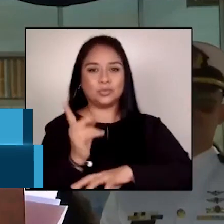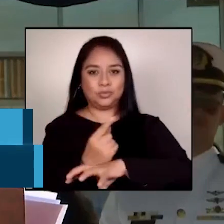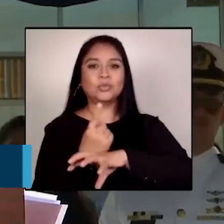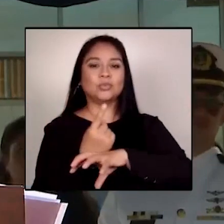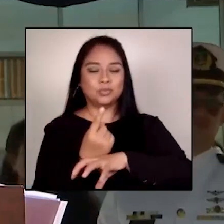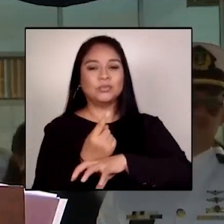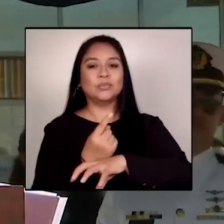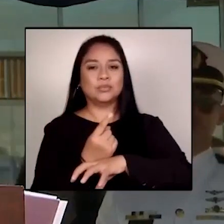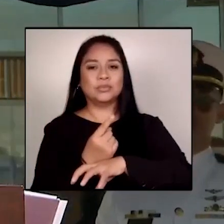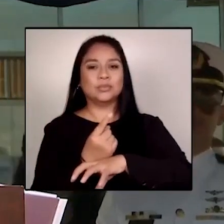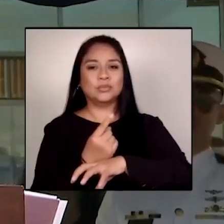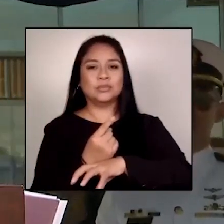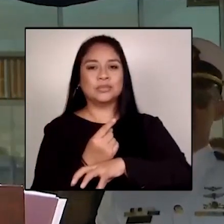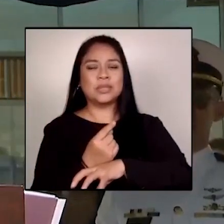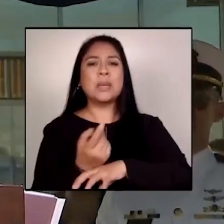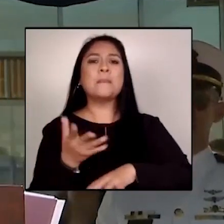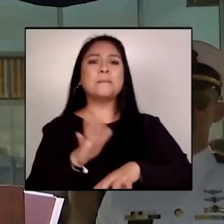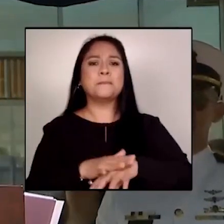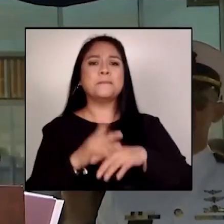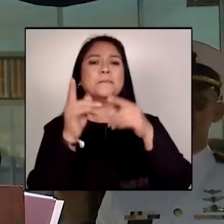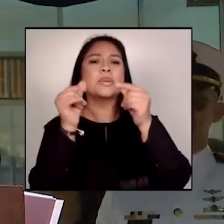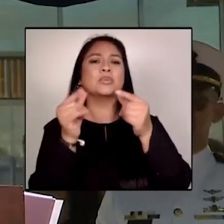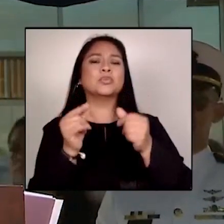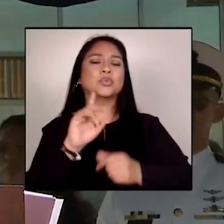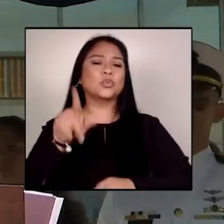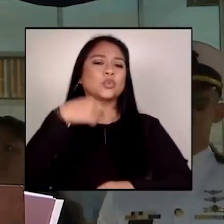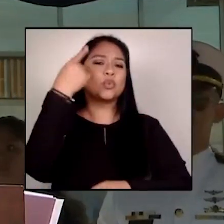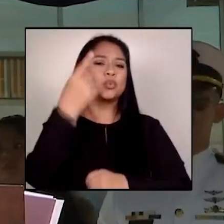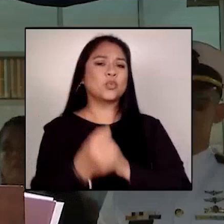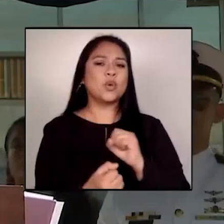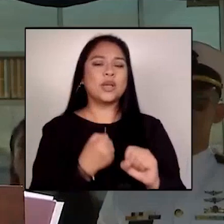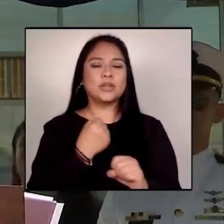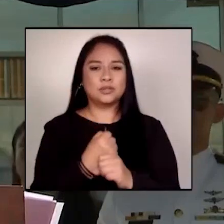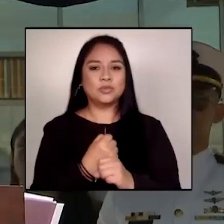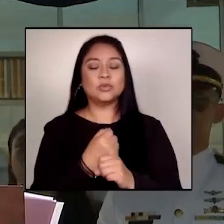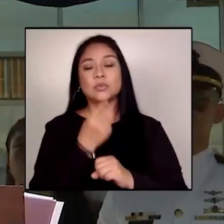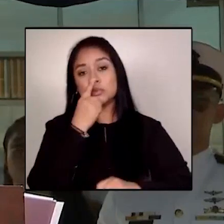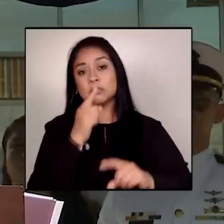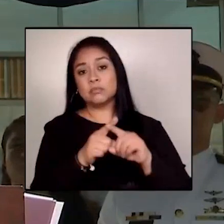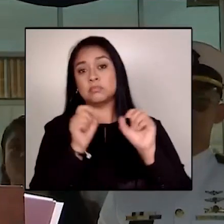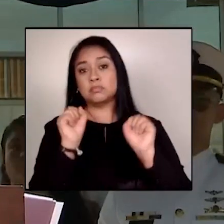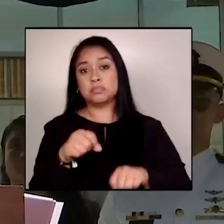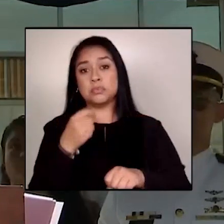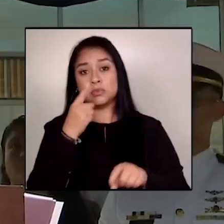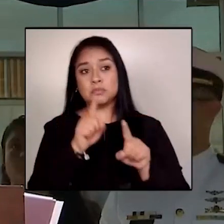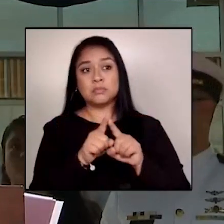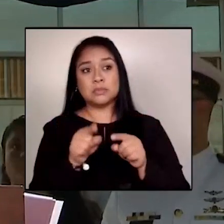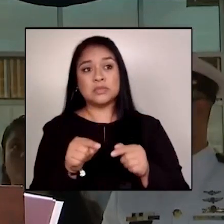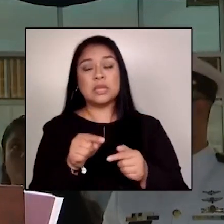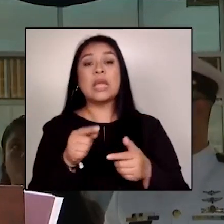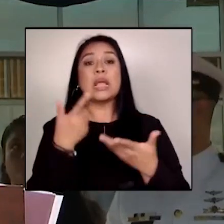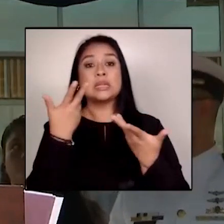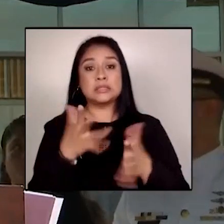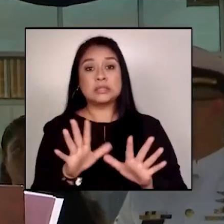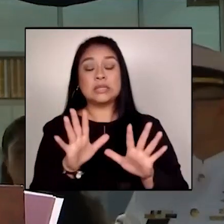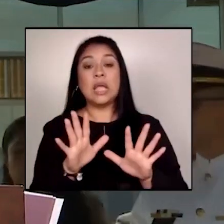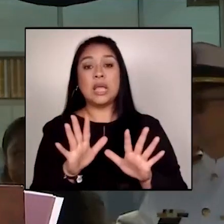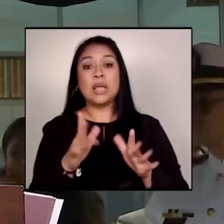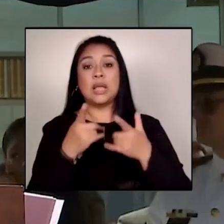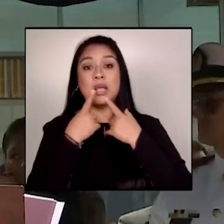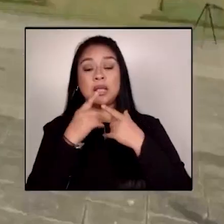helicópteros más en el presupuesto del año entrante que fue mencionado el día de ayer y publicado el día de hoy en el